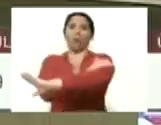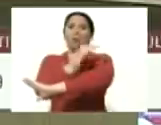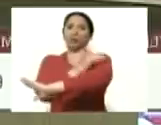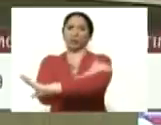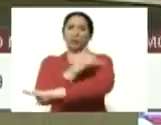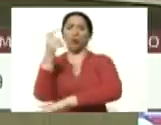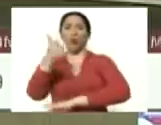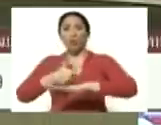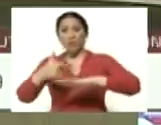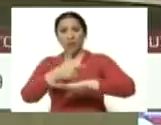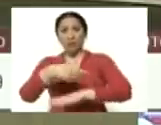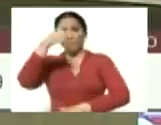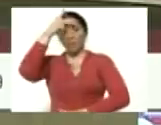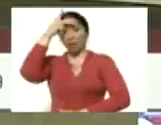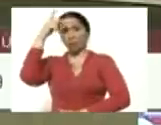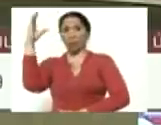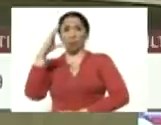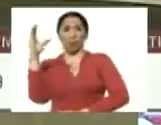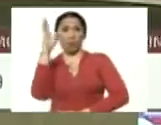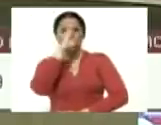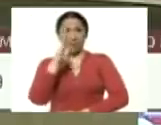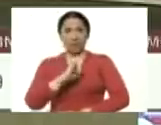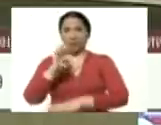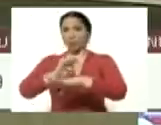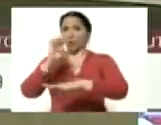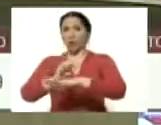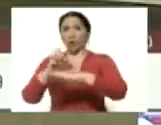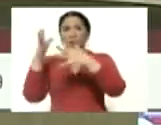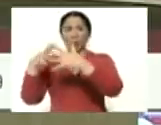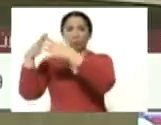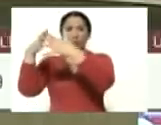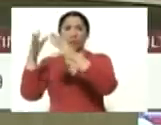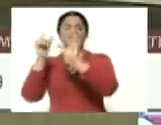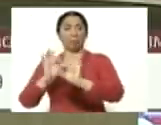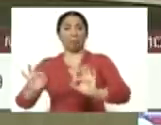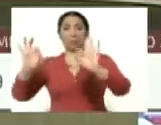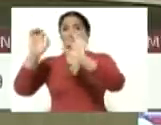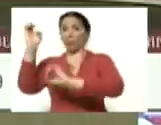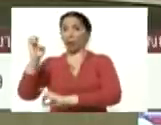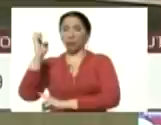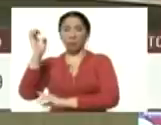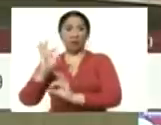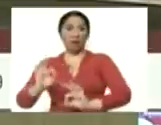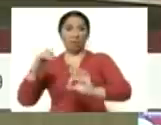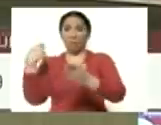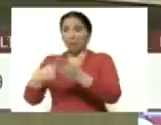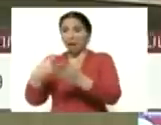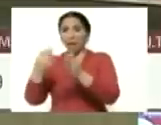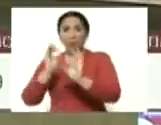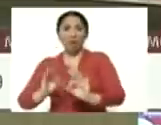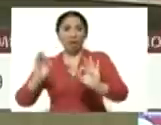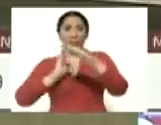de Colombia, de Brasil, de Chile, de Ecuador, de Estados Unidos y de Europa, etcétera.